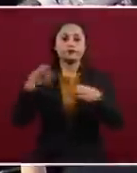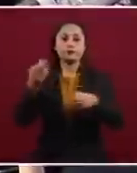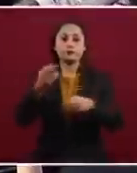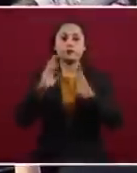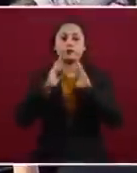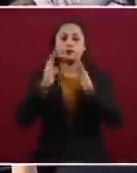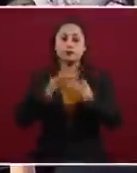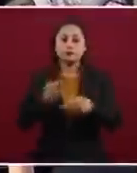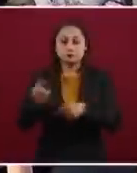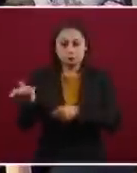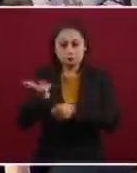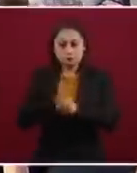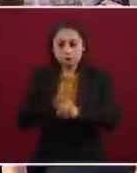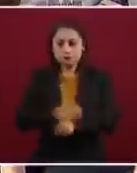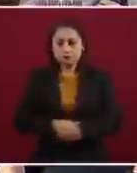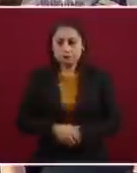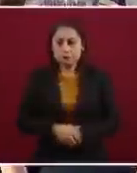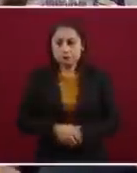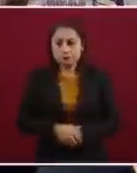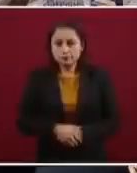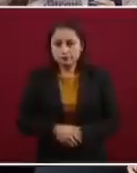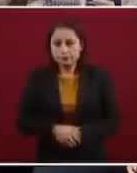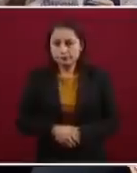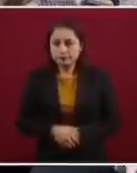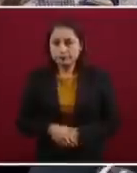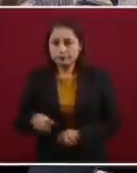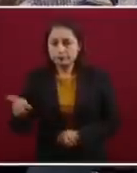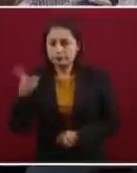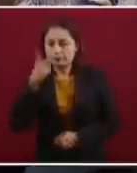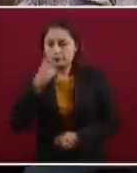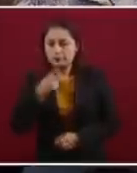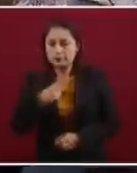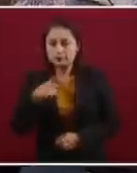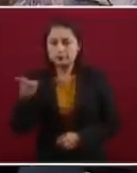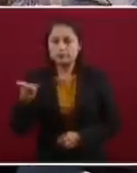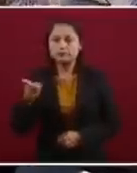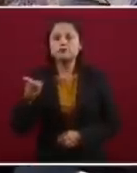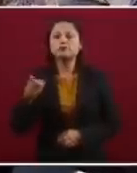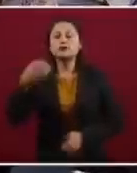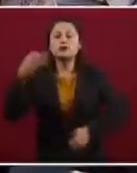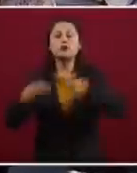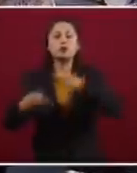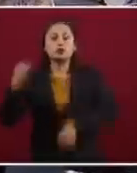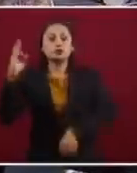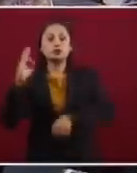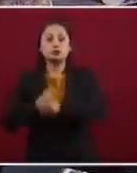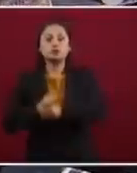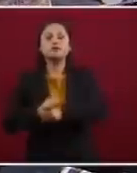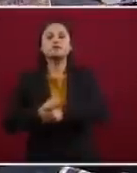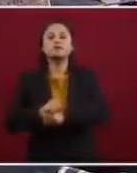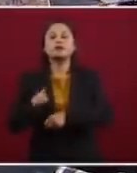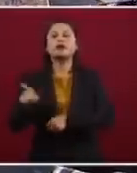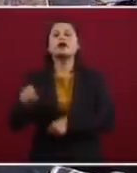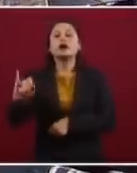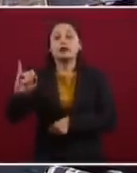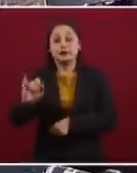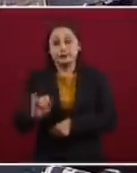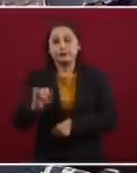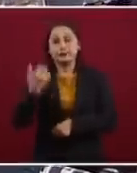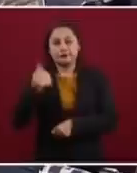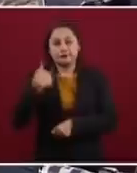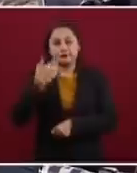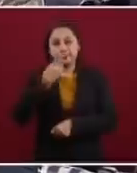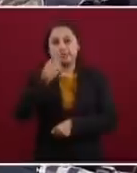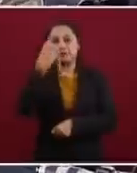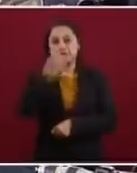a veces empezamos decías de los amparos así es le platicaba que pese a que varios ciudadanos están